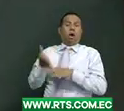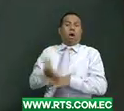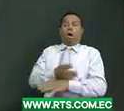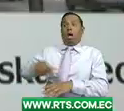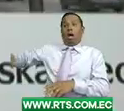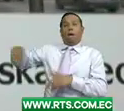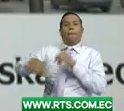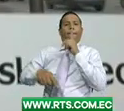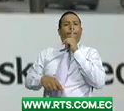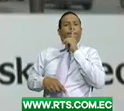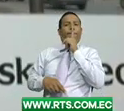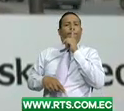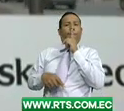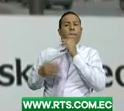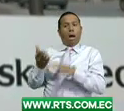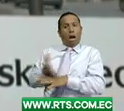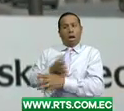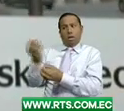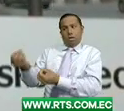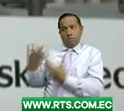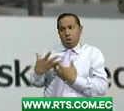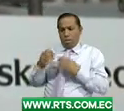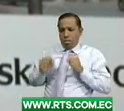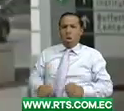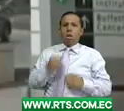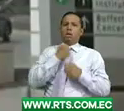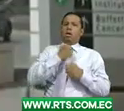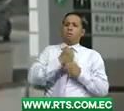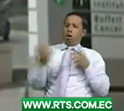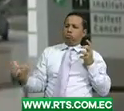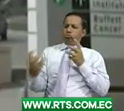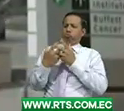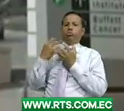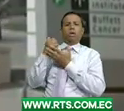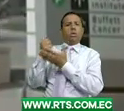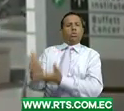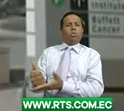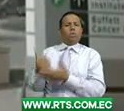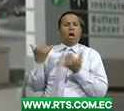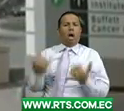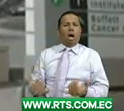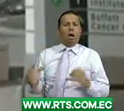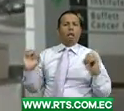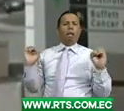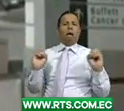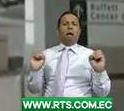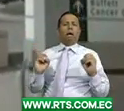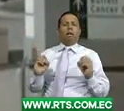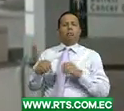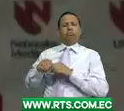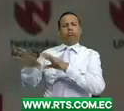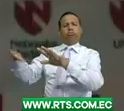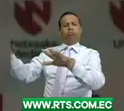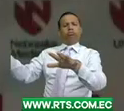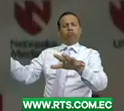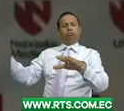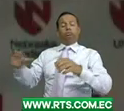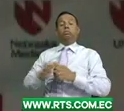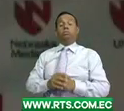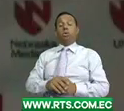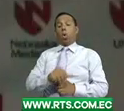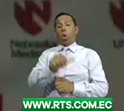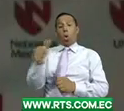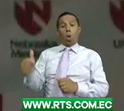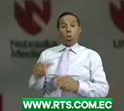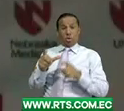algo mejor. El Centro Médico de la Universidad de Nebraska está inscribiendo a adultos diagnosticados con el coronavirus para un